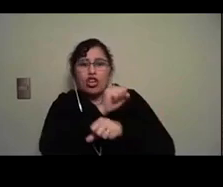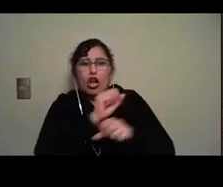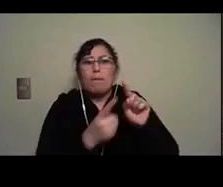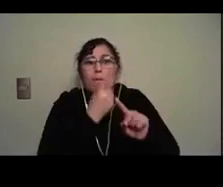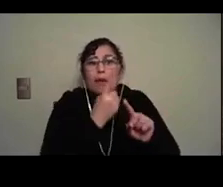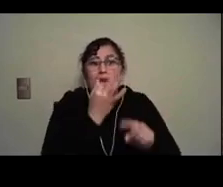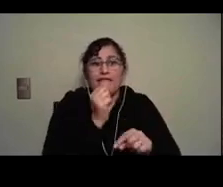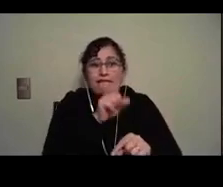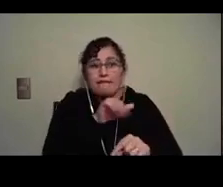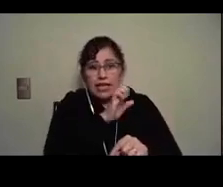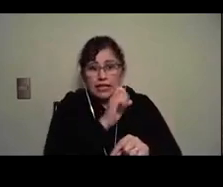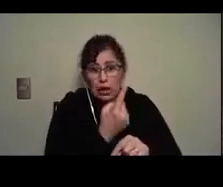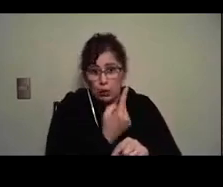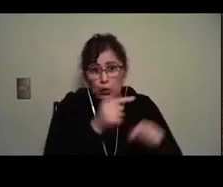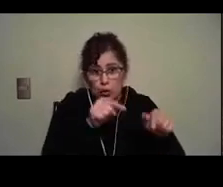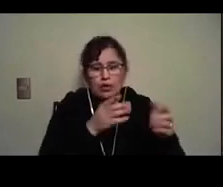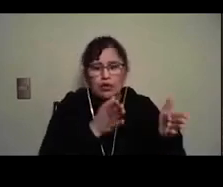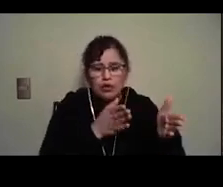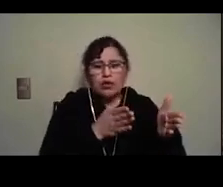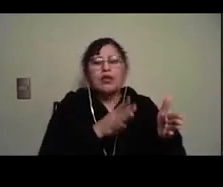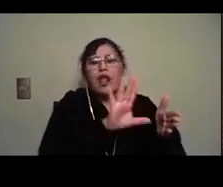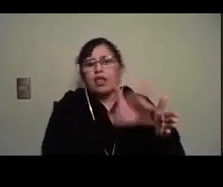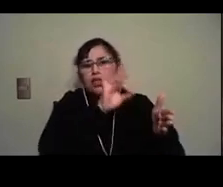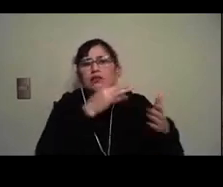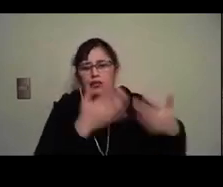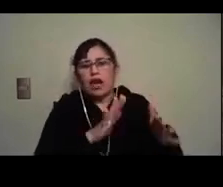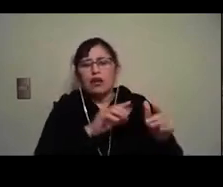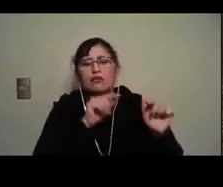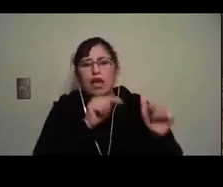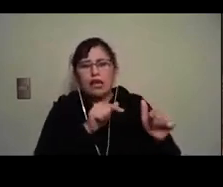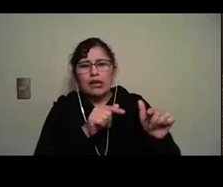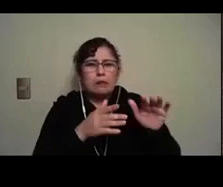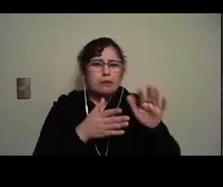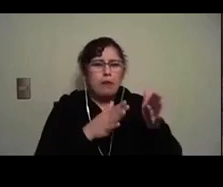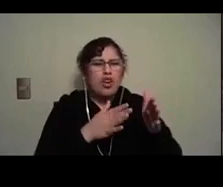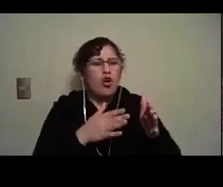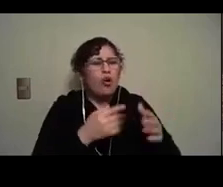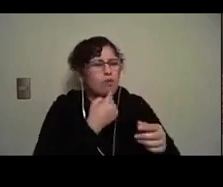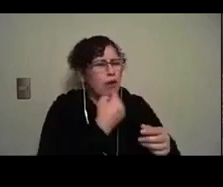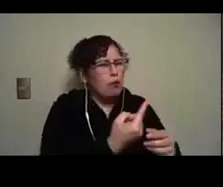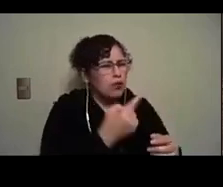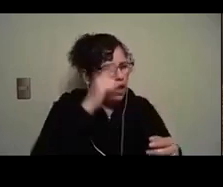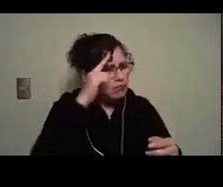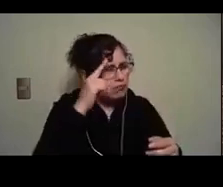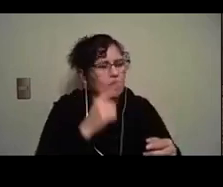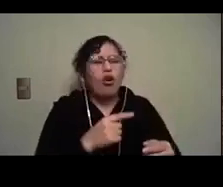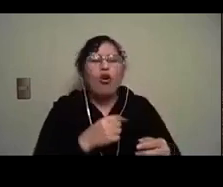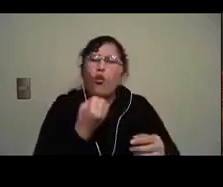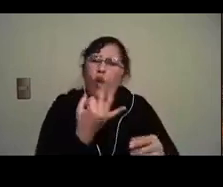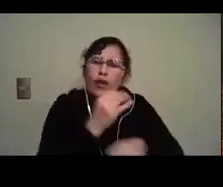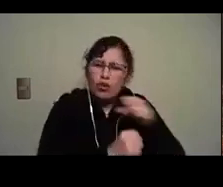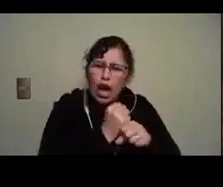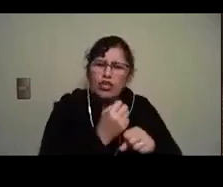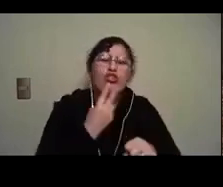¿ya? La literatura habla de estimados, ¿ya? algunos hablan de una sobrevida de